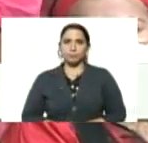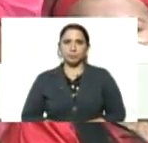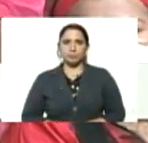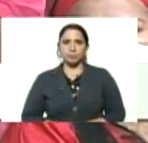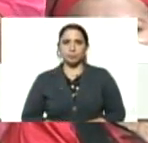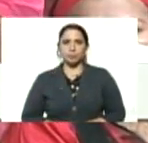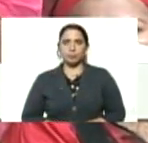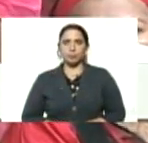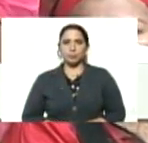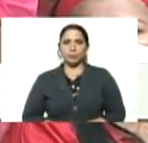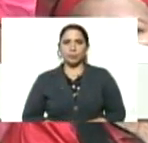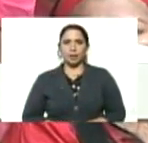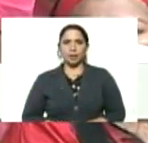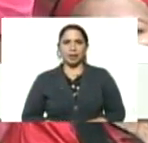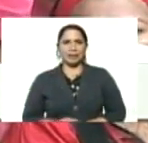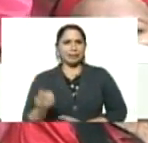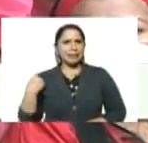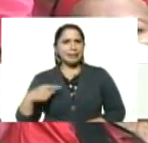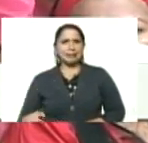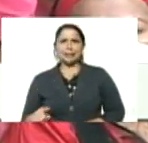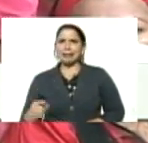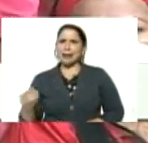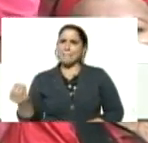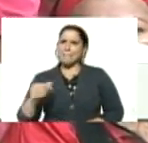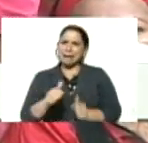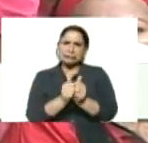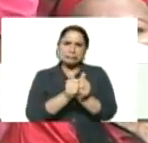cada día más separada de su pueblo,